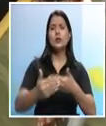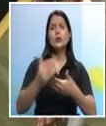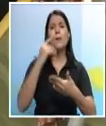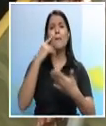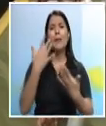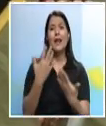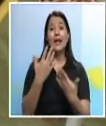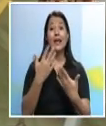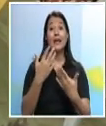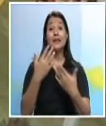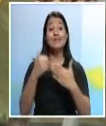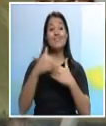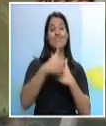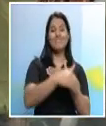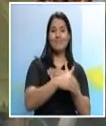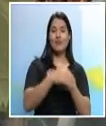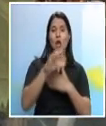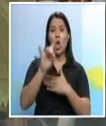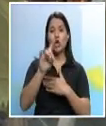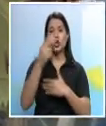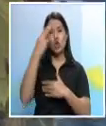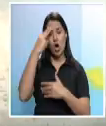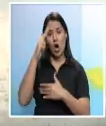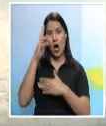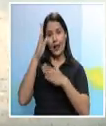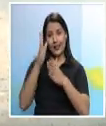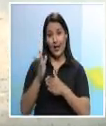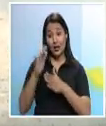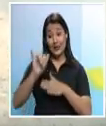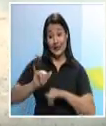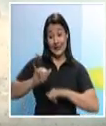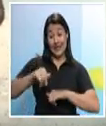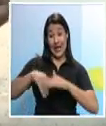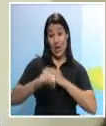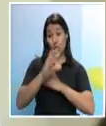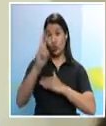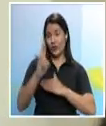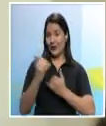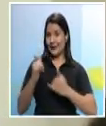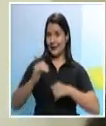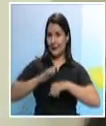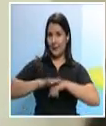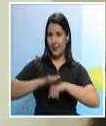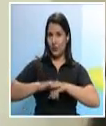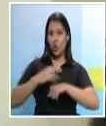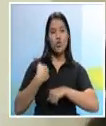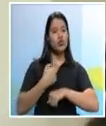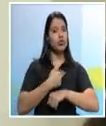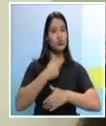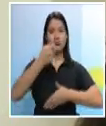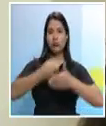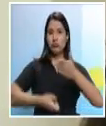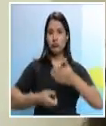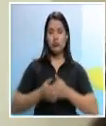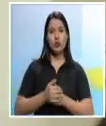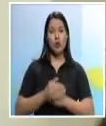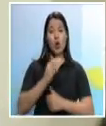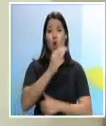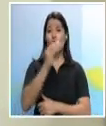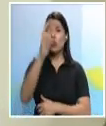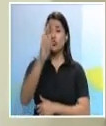deportar 8 haitianos que permanecían en condición irregular dentro del país. Vamos a ser muy tajantes, Costa Rica